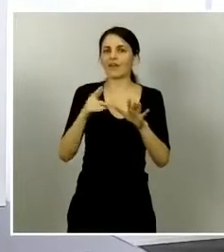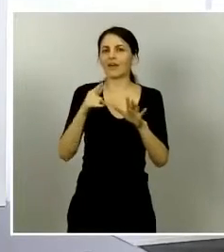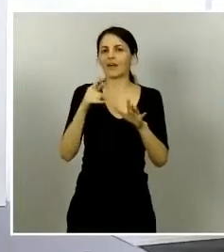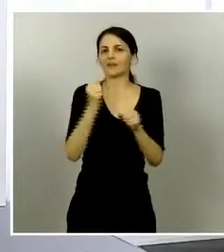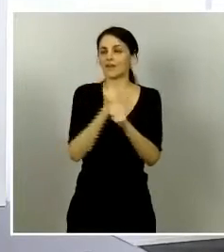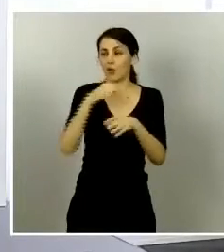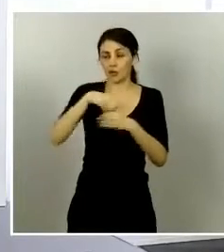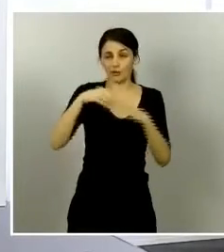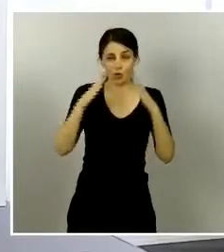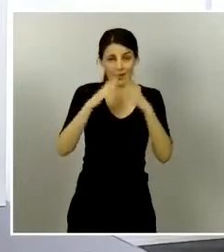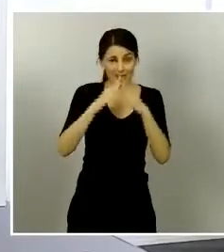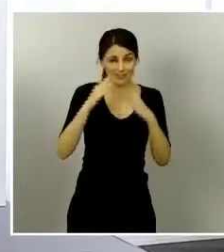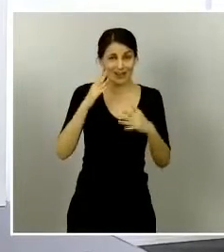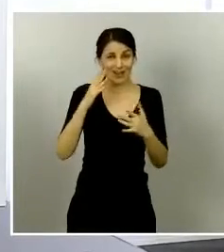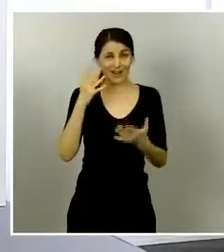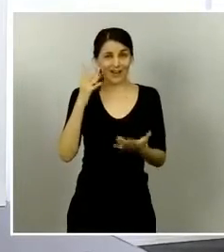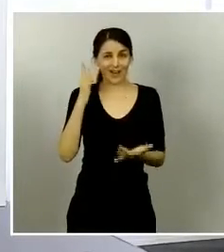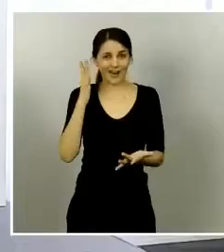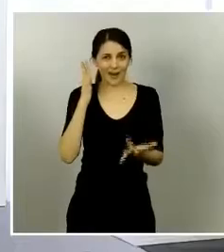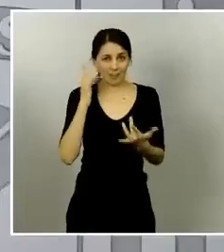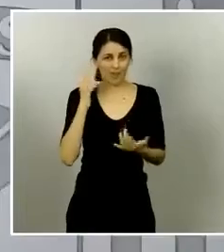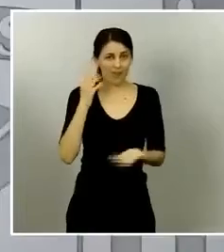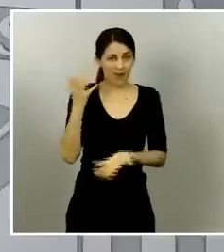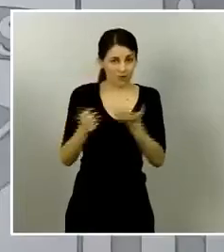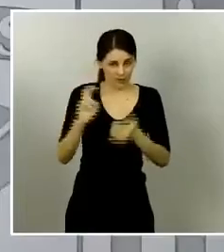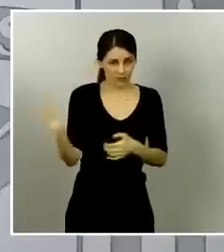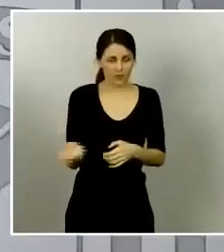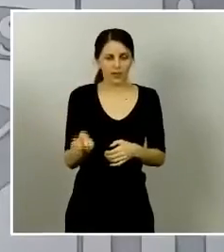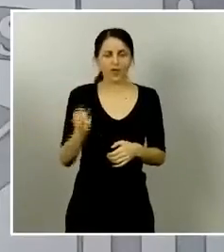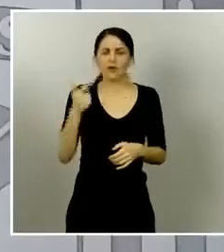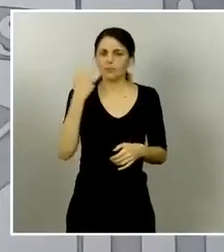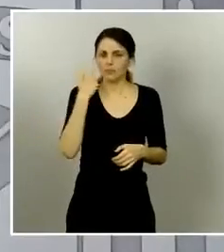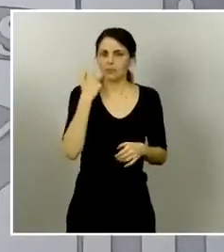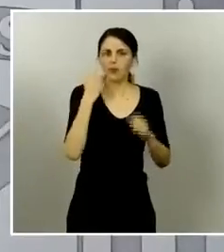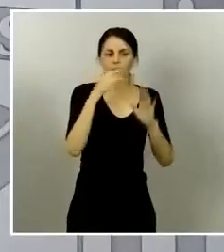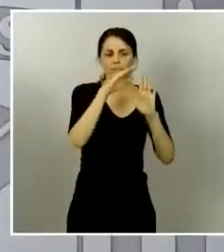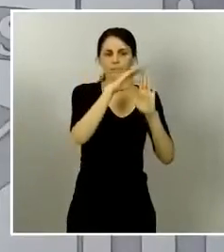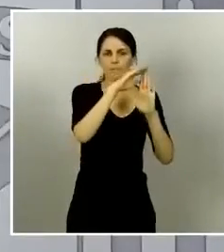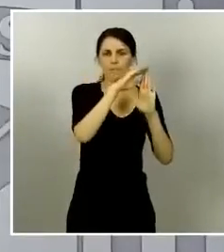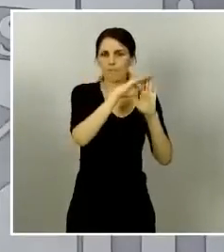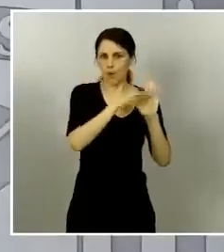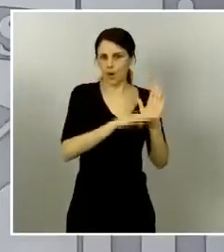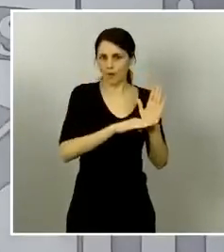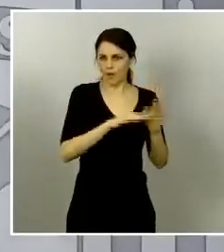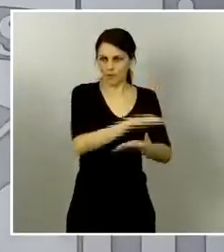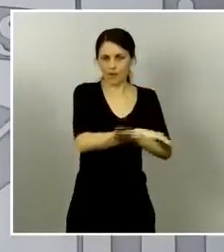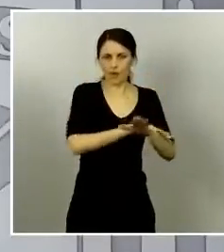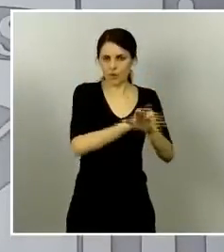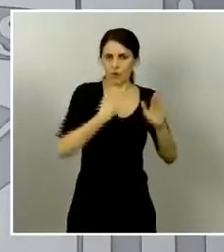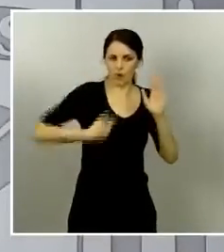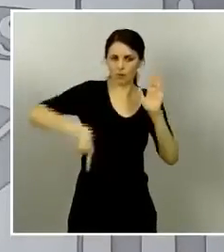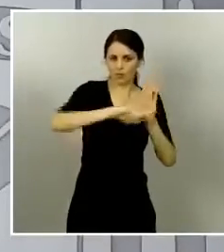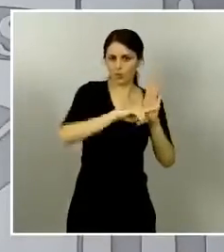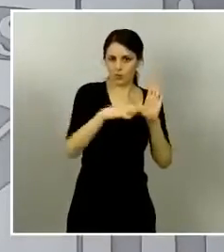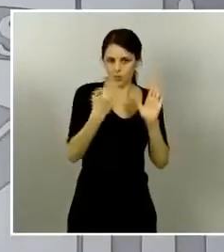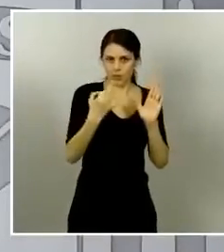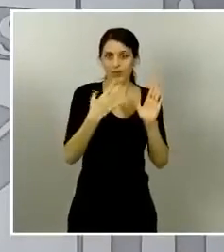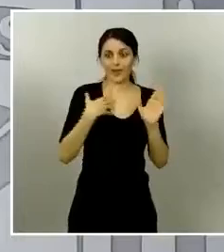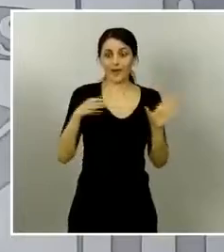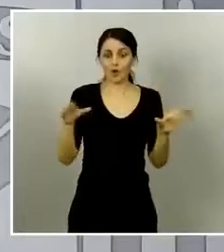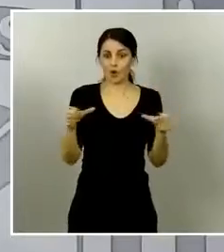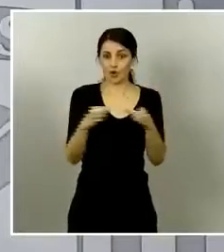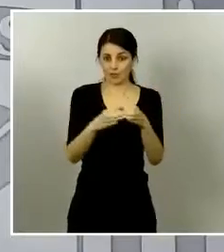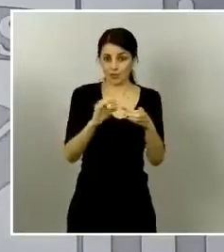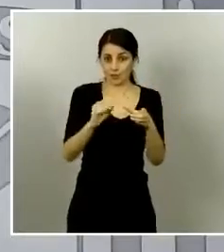última apunte que me había hecho en su pregunta respecto a empleadas de hogar. Sí decirle que en el programa de gobierno tenemos incorporado el que de